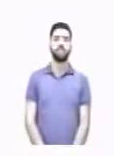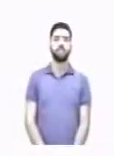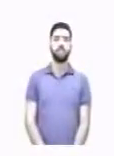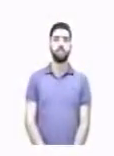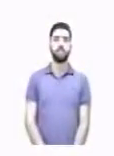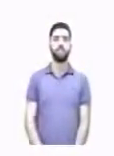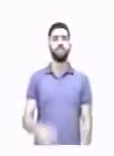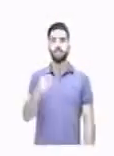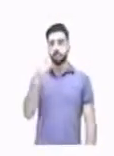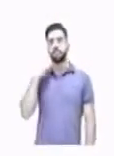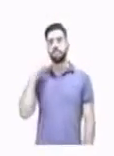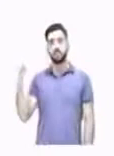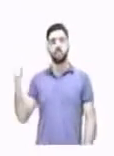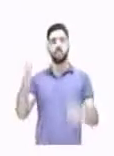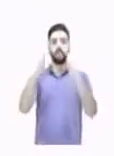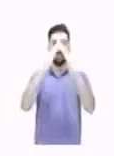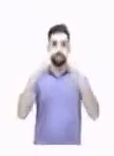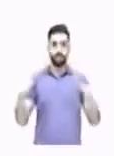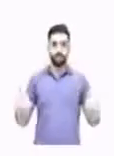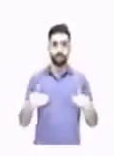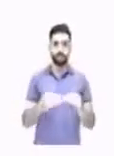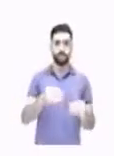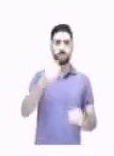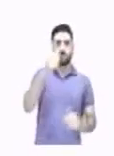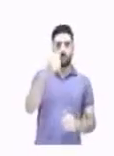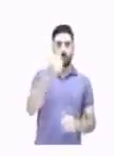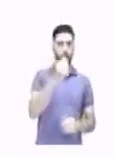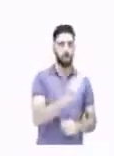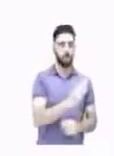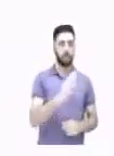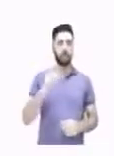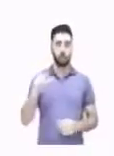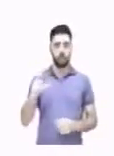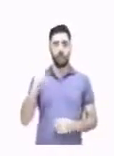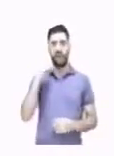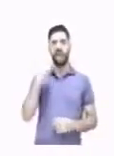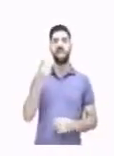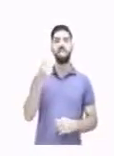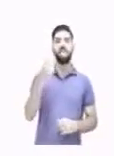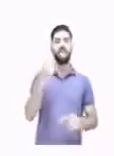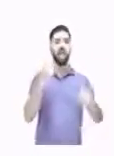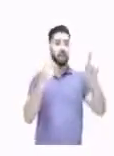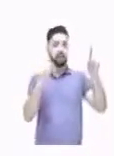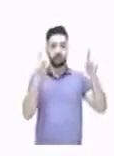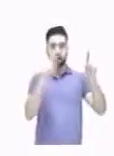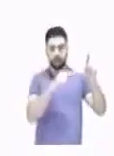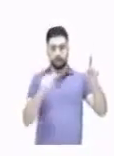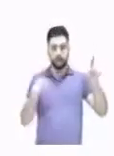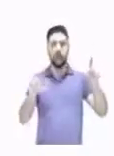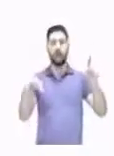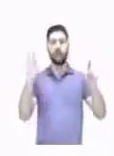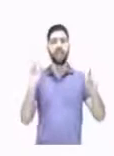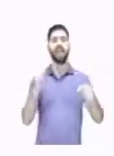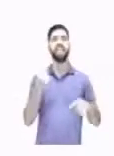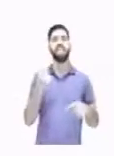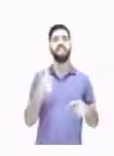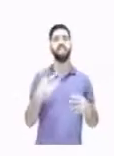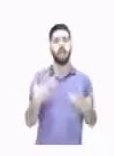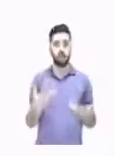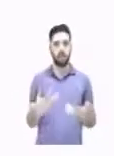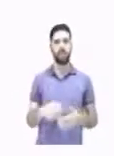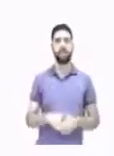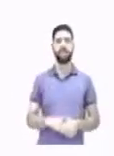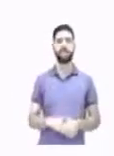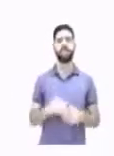Sea el triángulo ABC, encuentre los ángulos y lados faltantes. Entonces démonos cuenta que nos dan alfa,